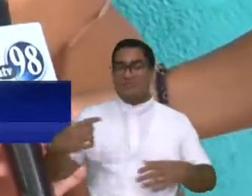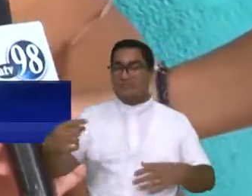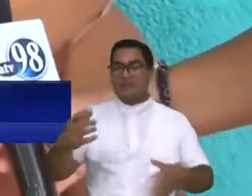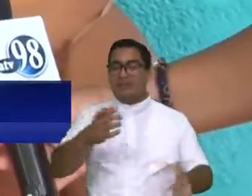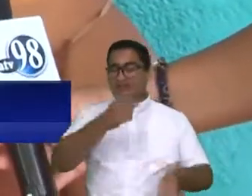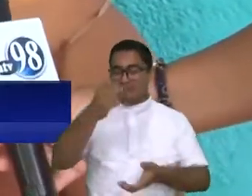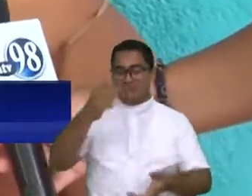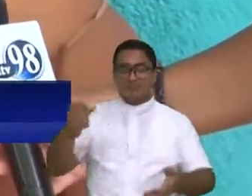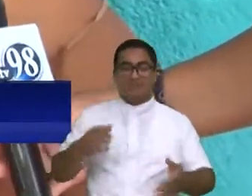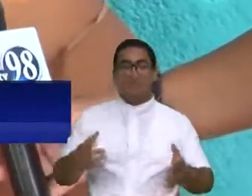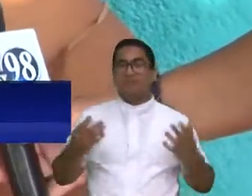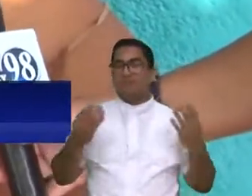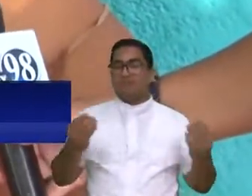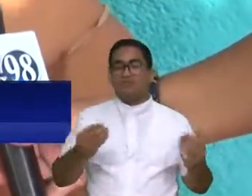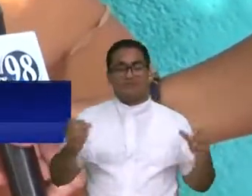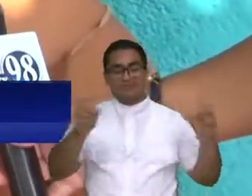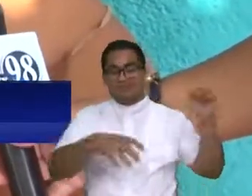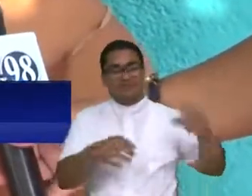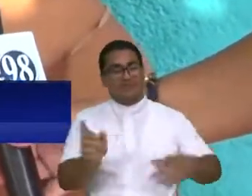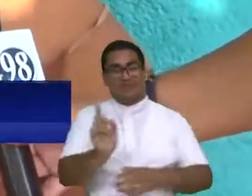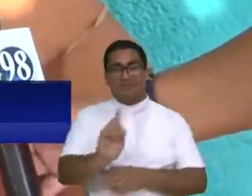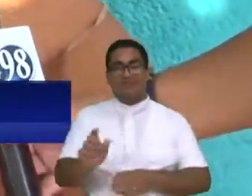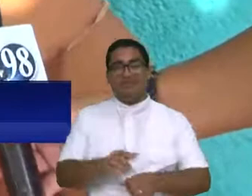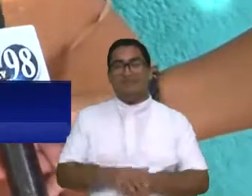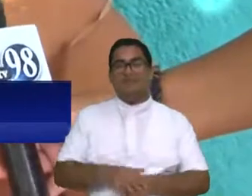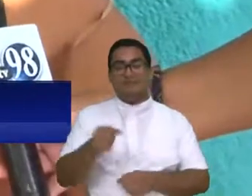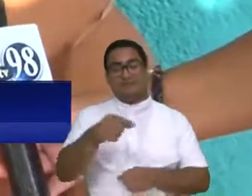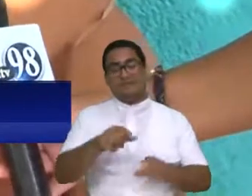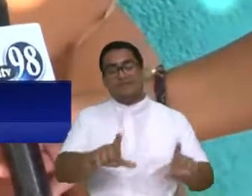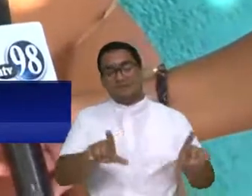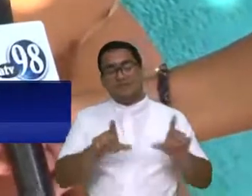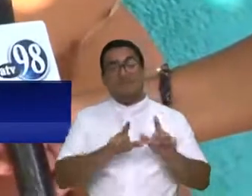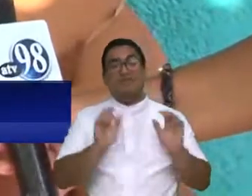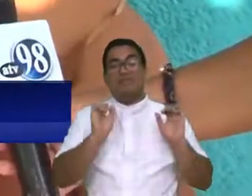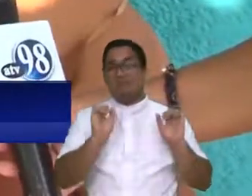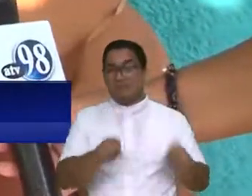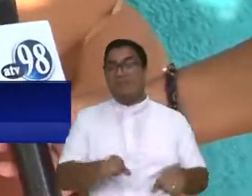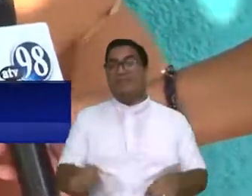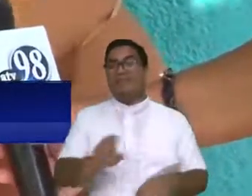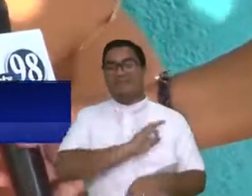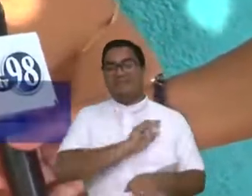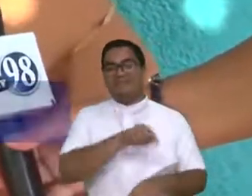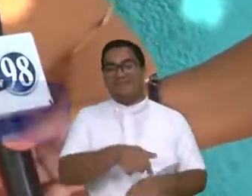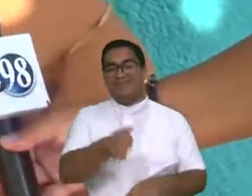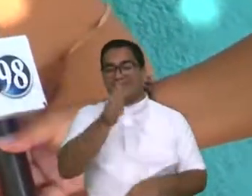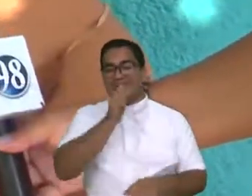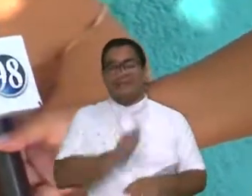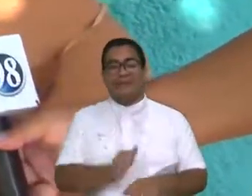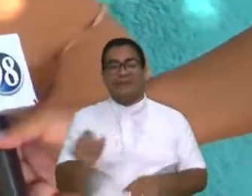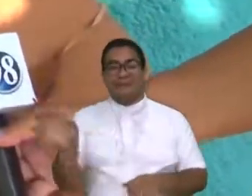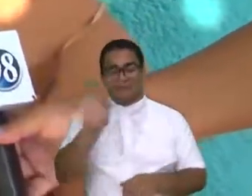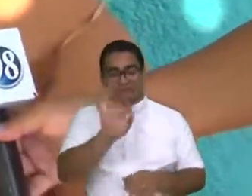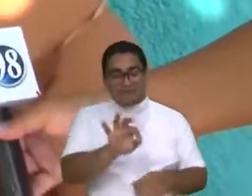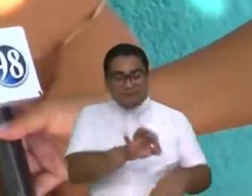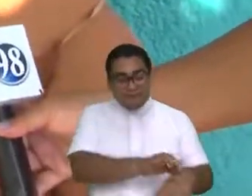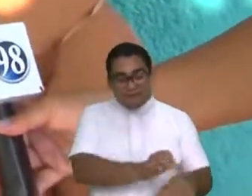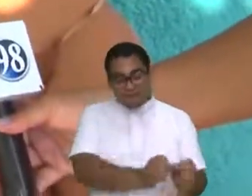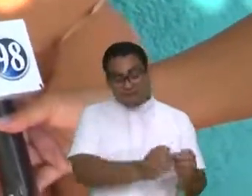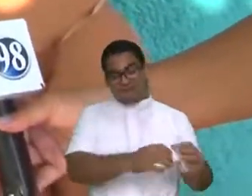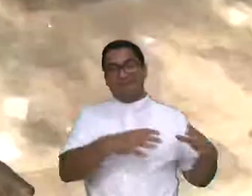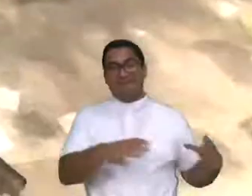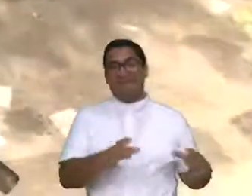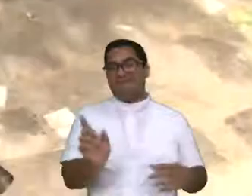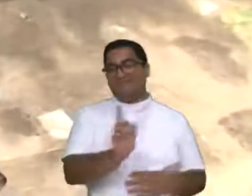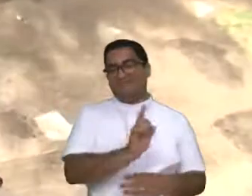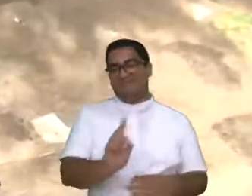Tratar de no acumular lugares donde puedan haber aguas residuales que puedan ocasionar, ¿verdad?, focos